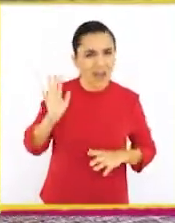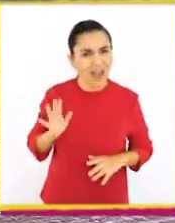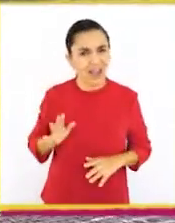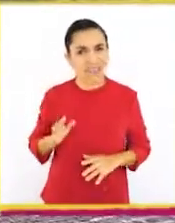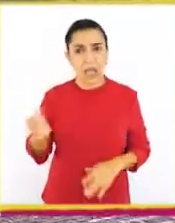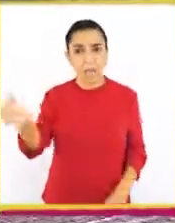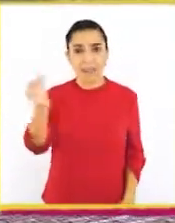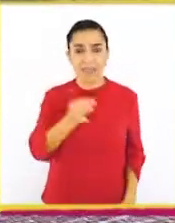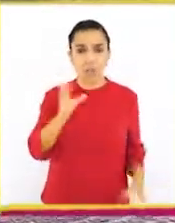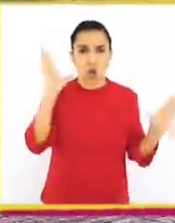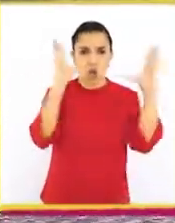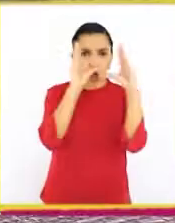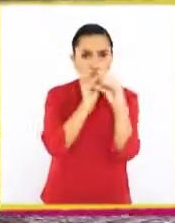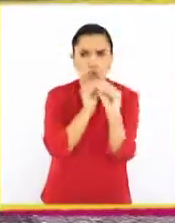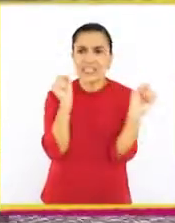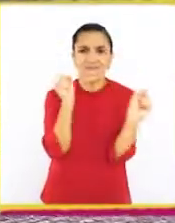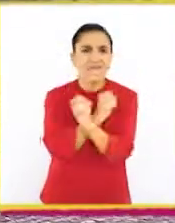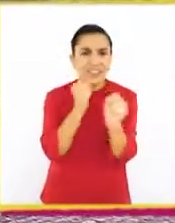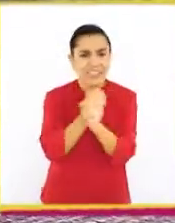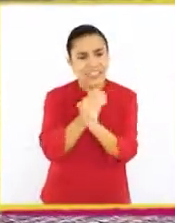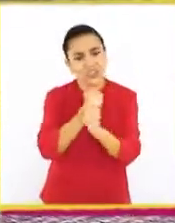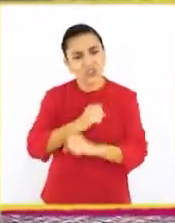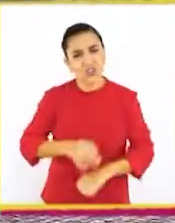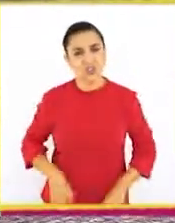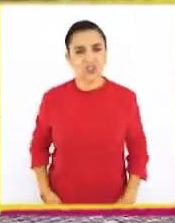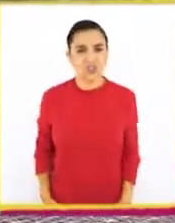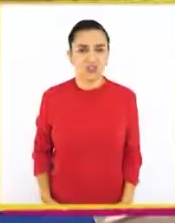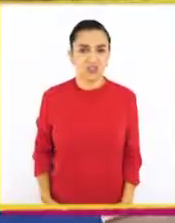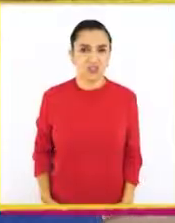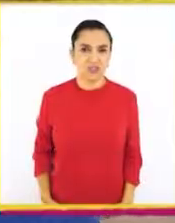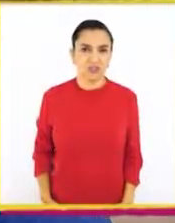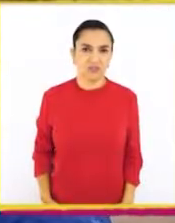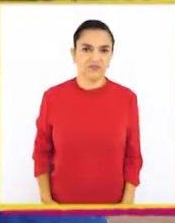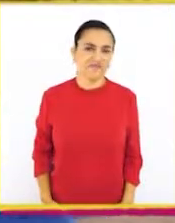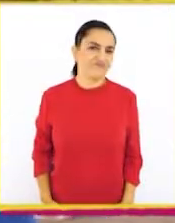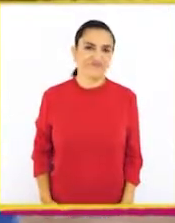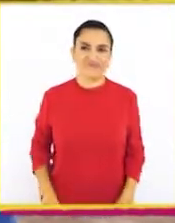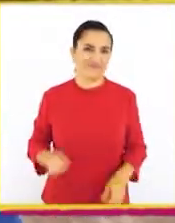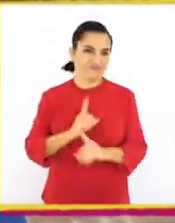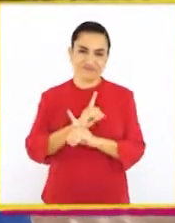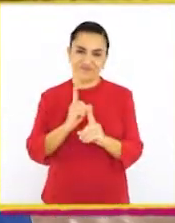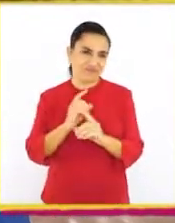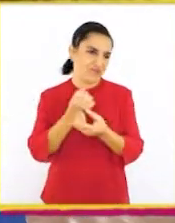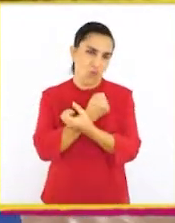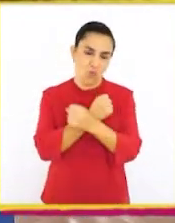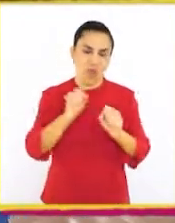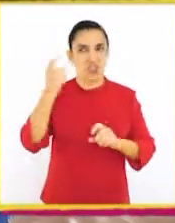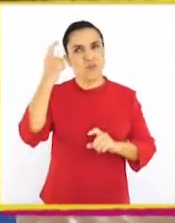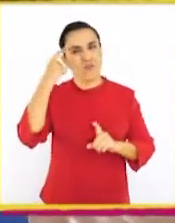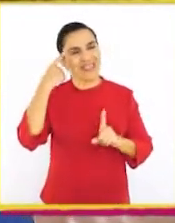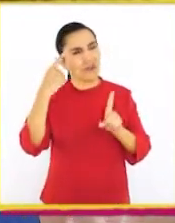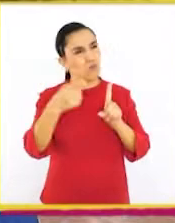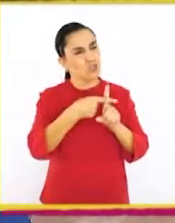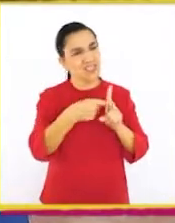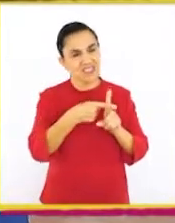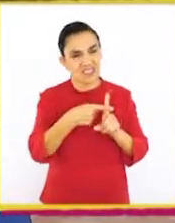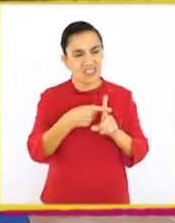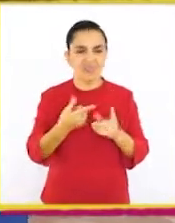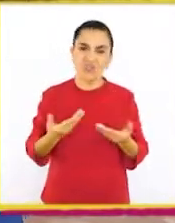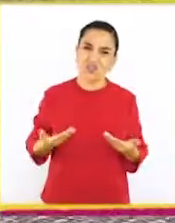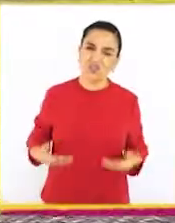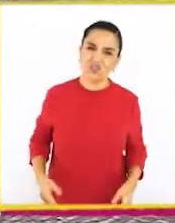encima, me dijeron que en la noche se pone muy frío. No creo que sea posible encontrarle el lado